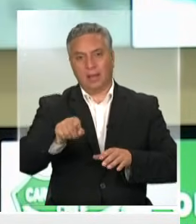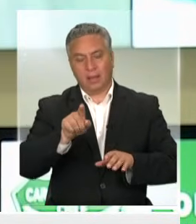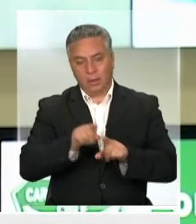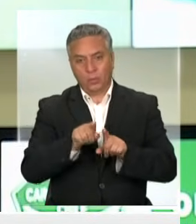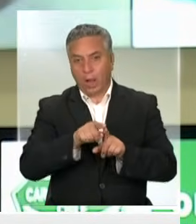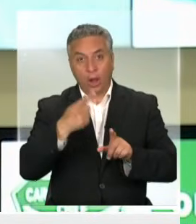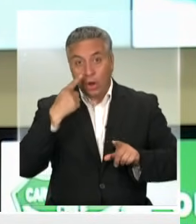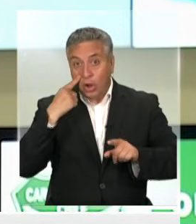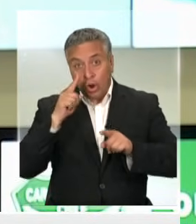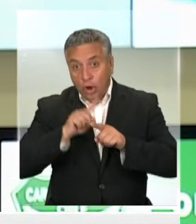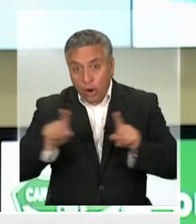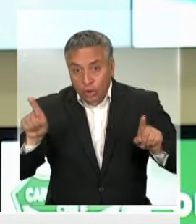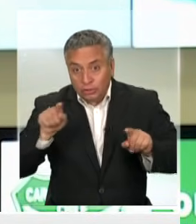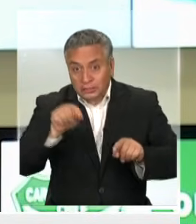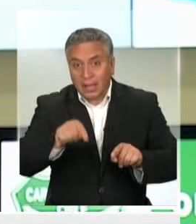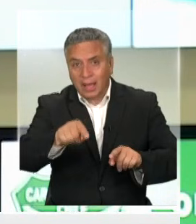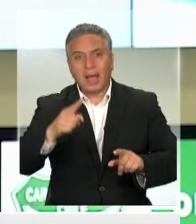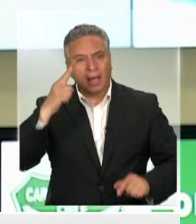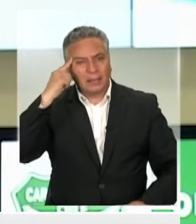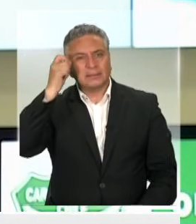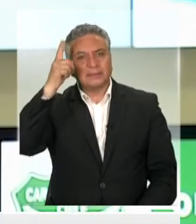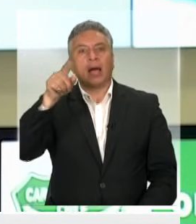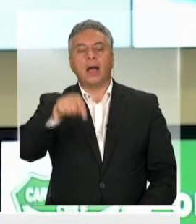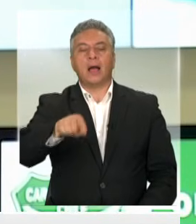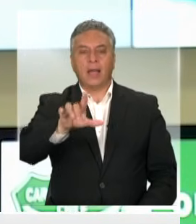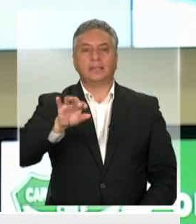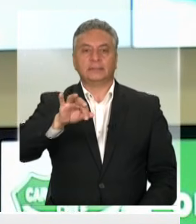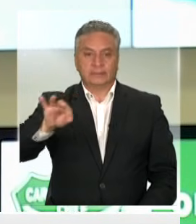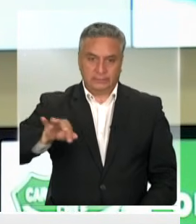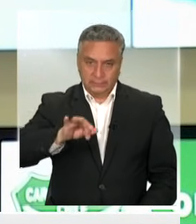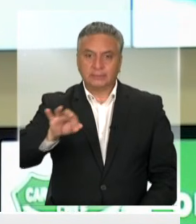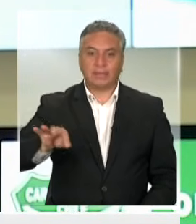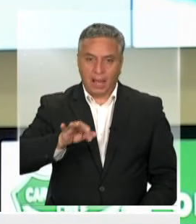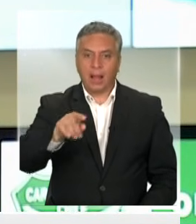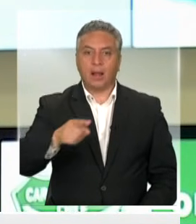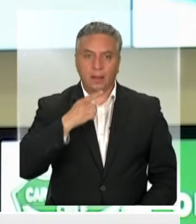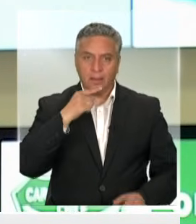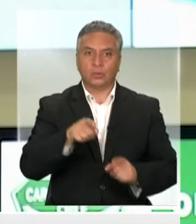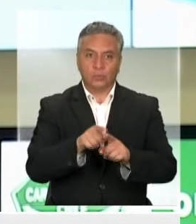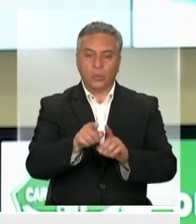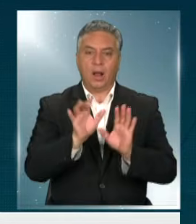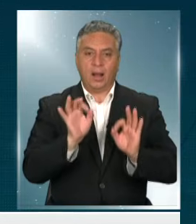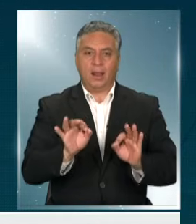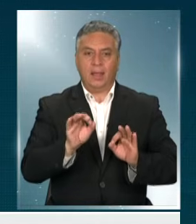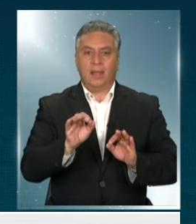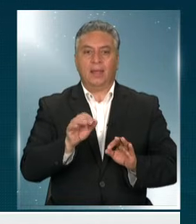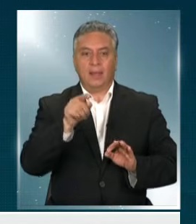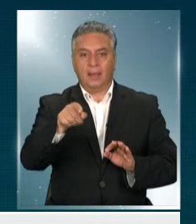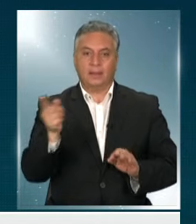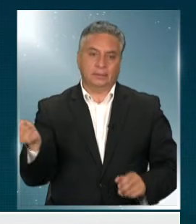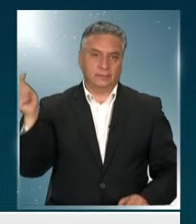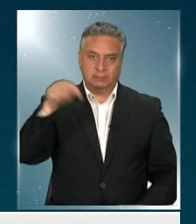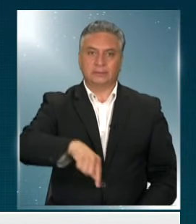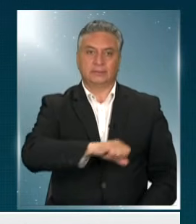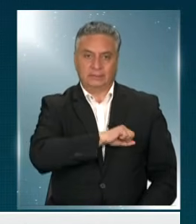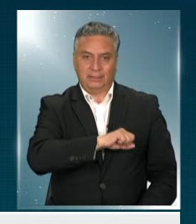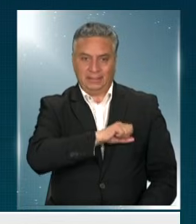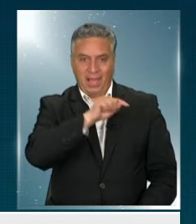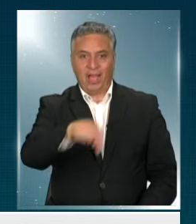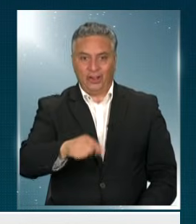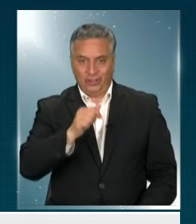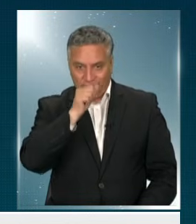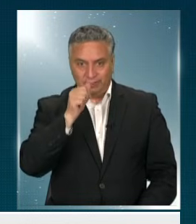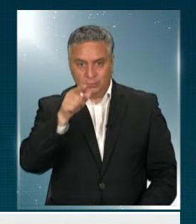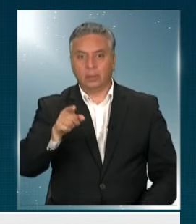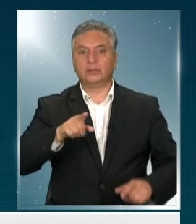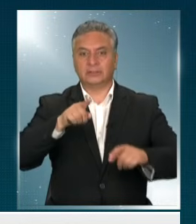desconocía hasta el momento, que posteriormente se supo era sal, trasladarían cierta cantidad de sustancia ilegal a la región metropolitana. Vigilado por tierra y